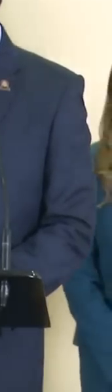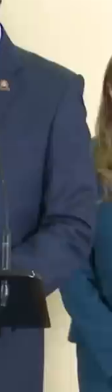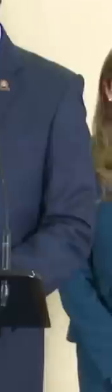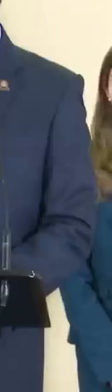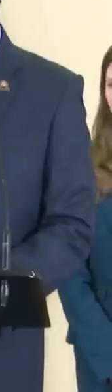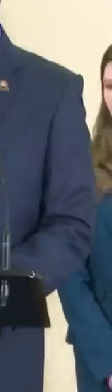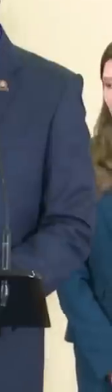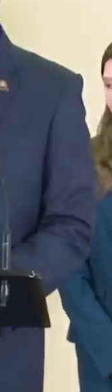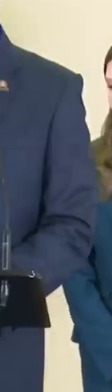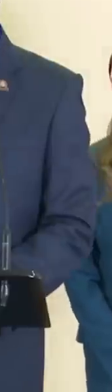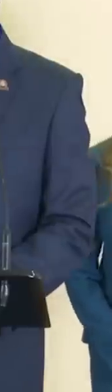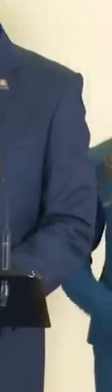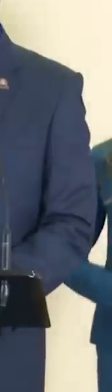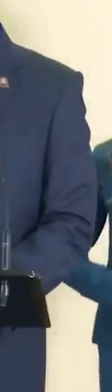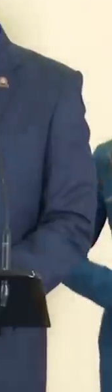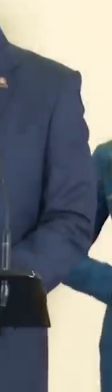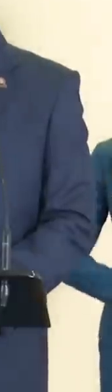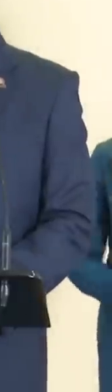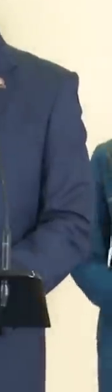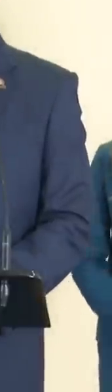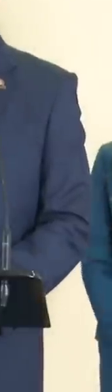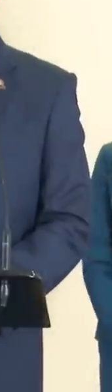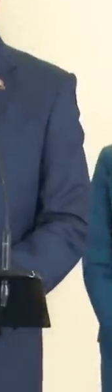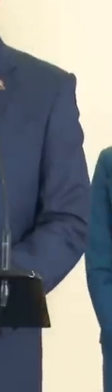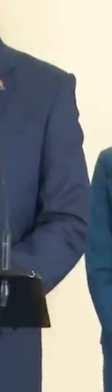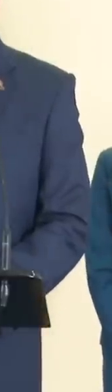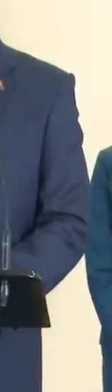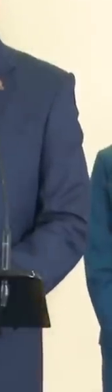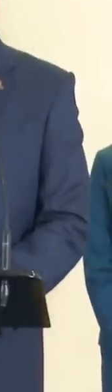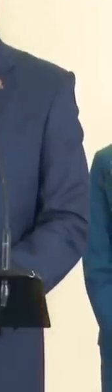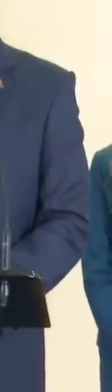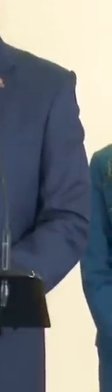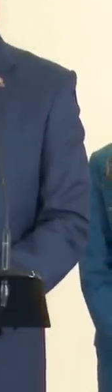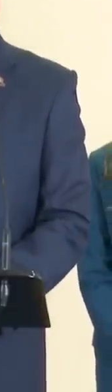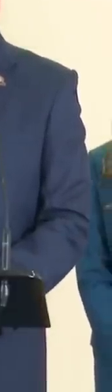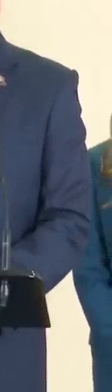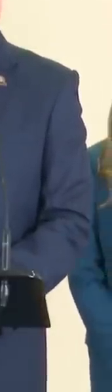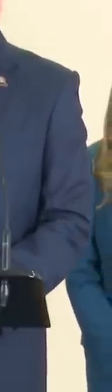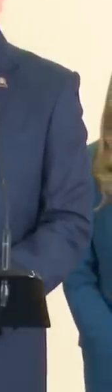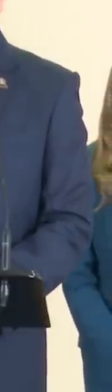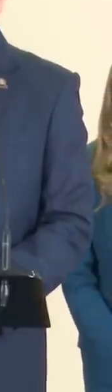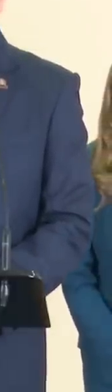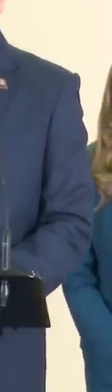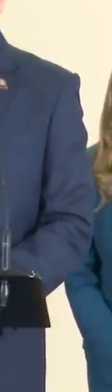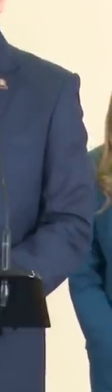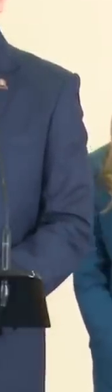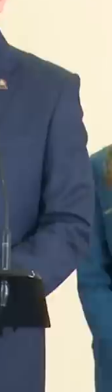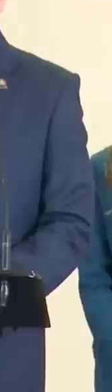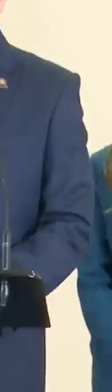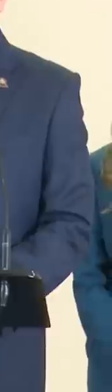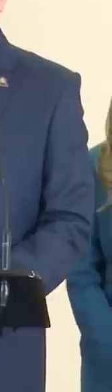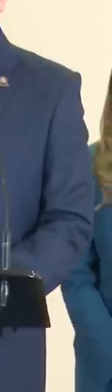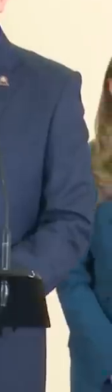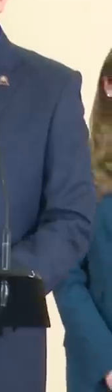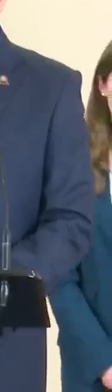Además, invitamos a los directores de los diferentes cuerpos policiales que nos acompañan. Fuerza Pública,